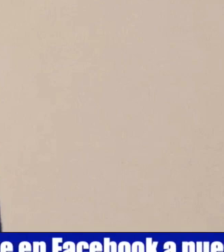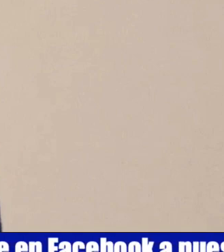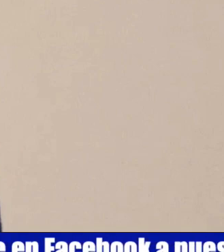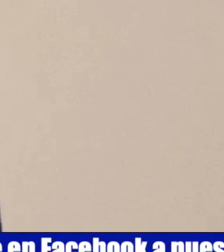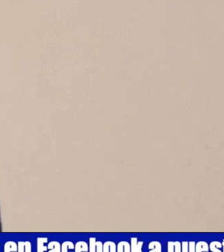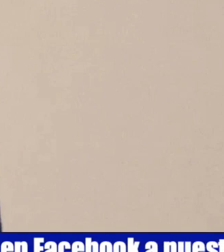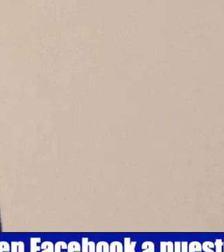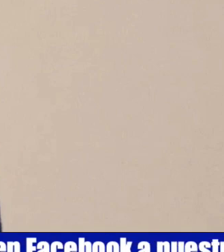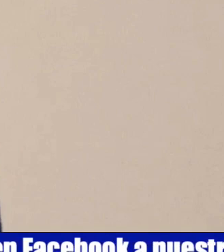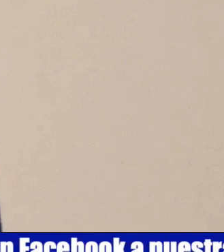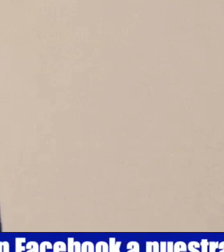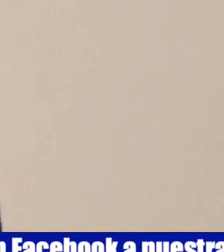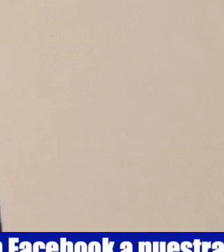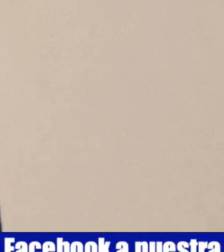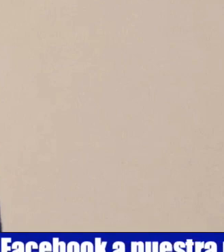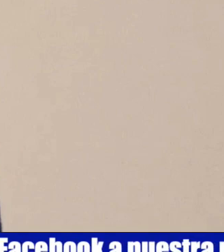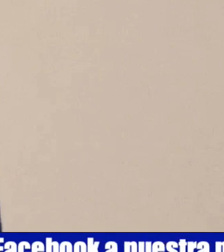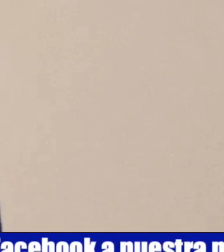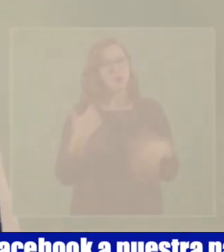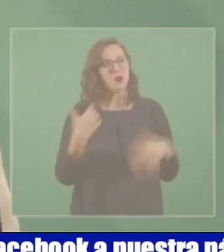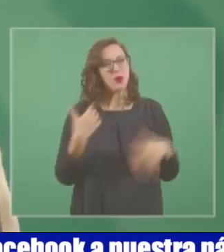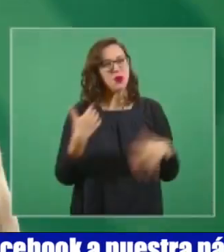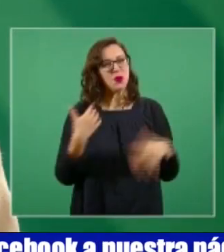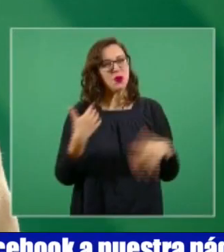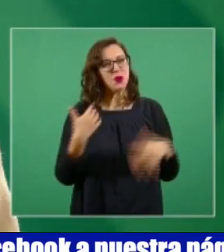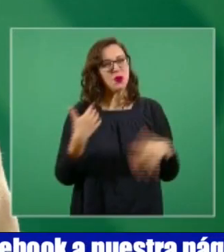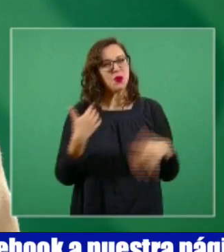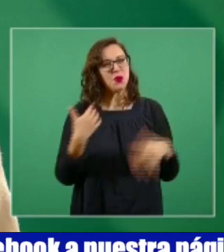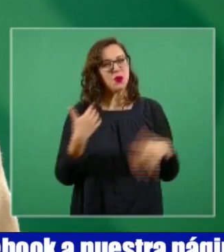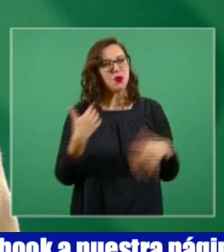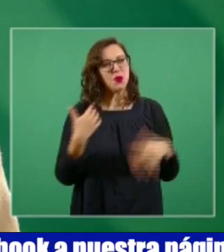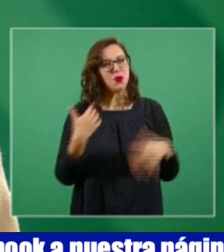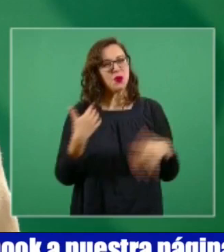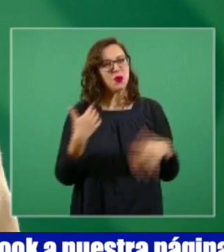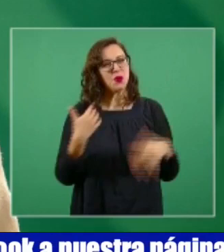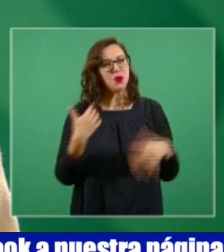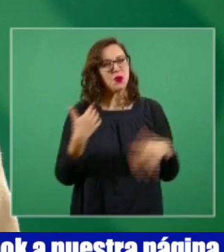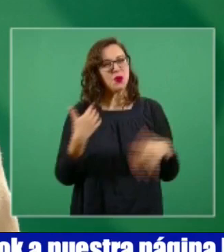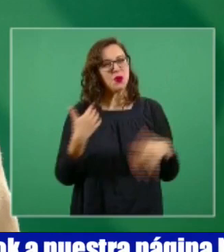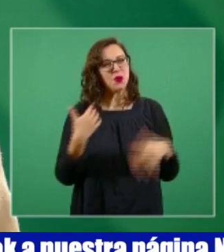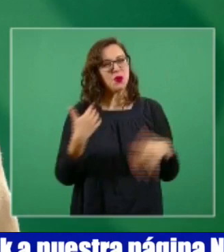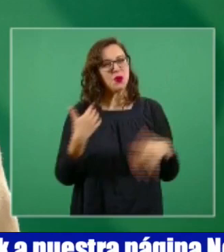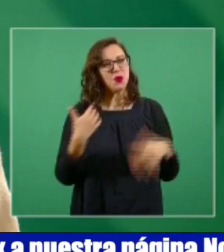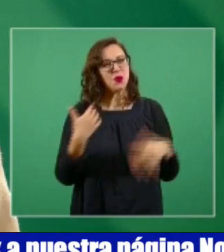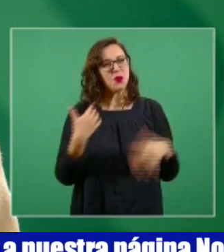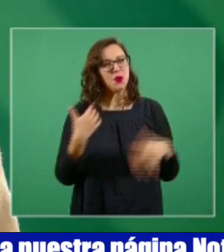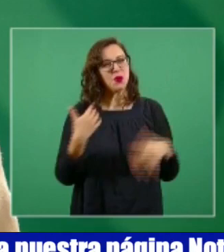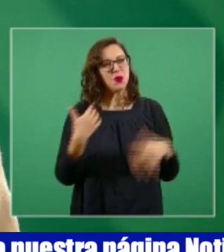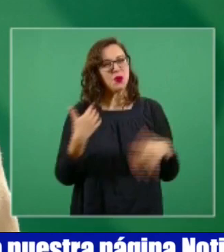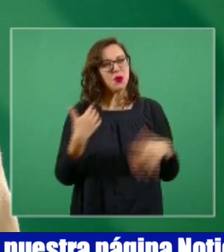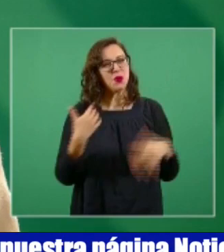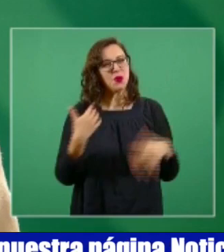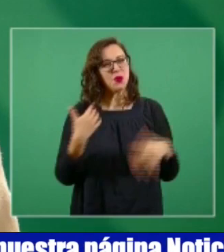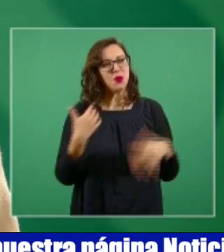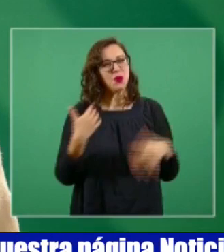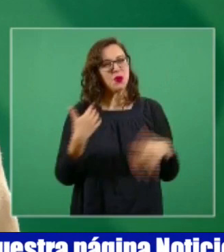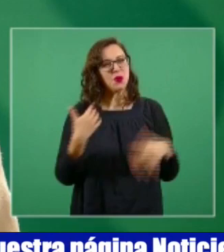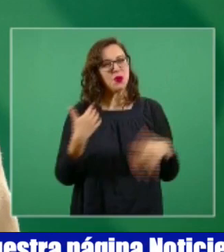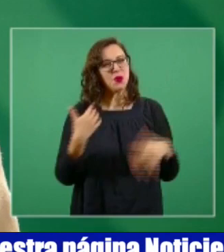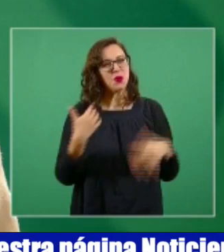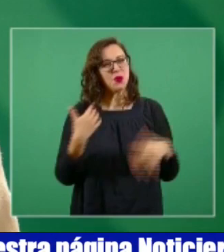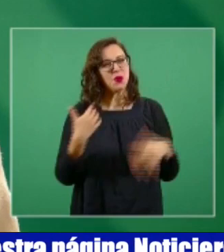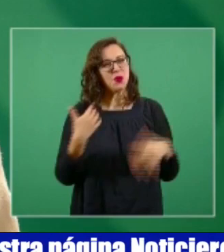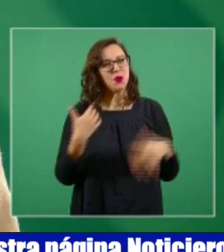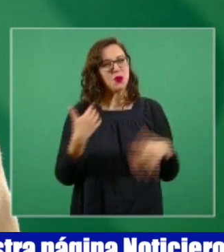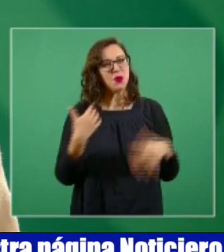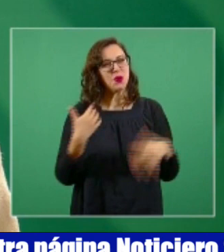utilice el agua más cercana a la población en donde hay más escasez. Pero que en lo general, pues todos tienen que ayudar y que